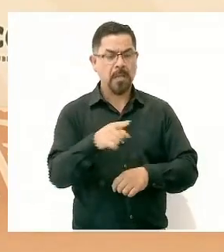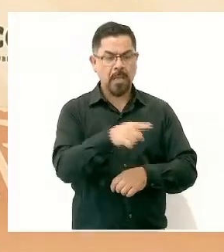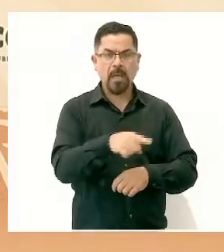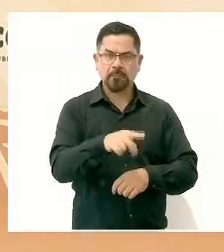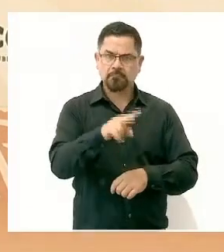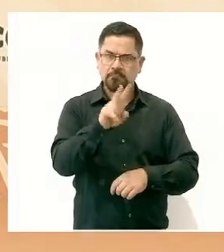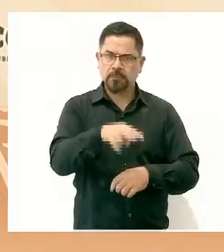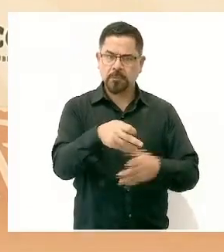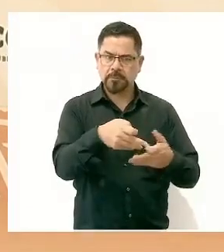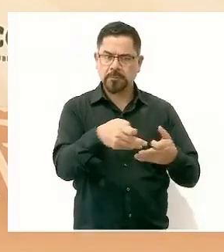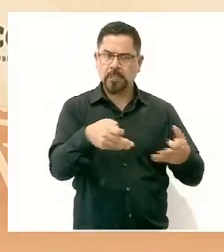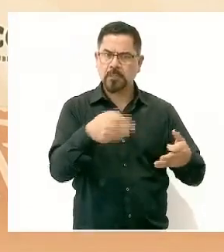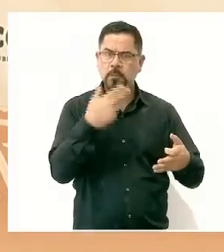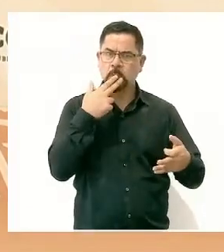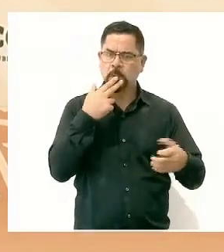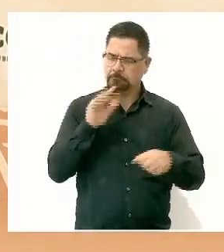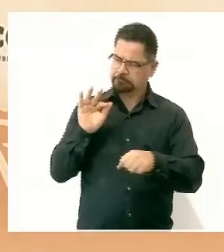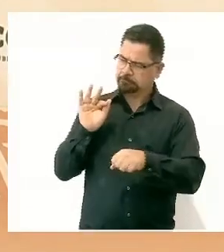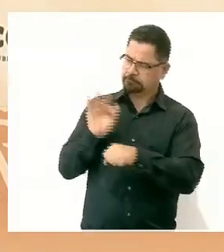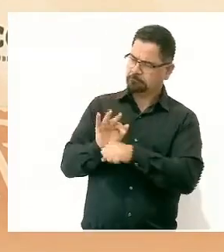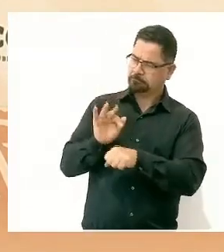y se negaban a convertirse